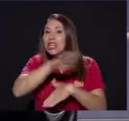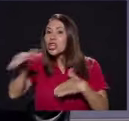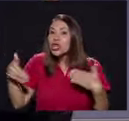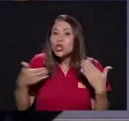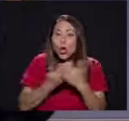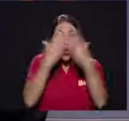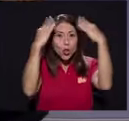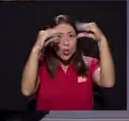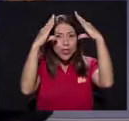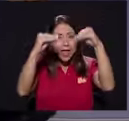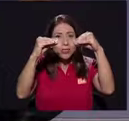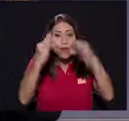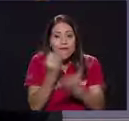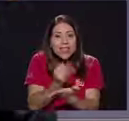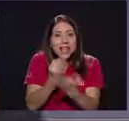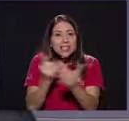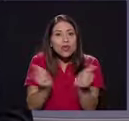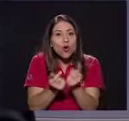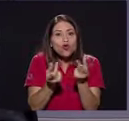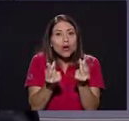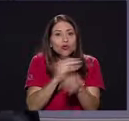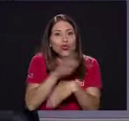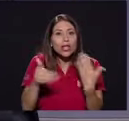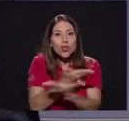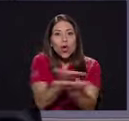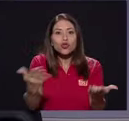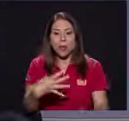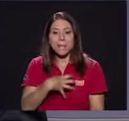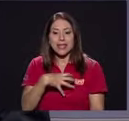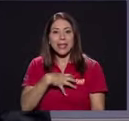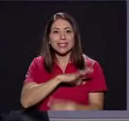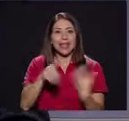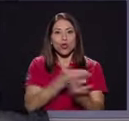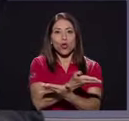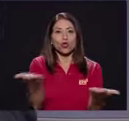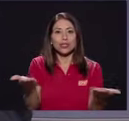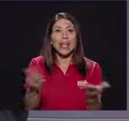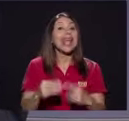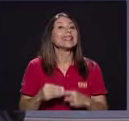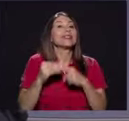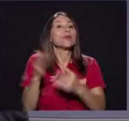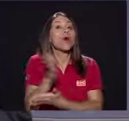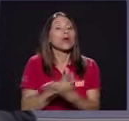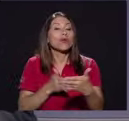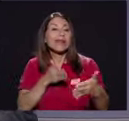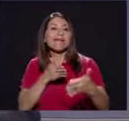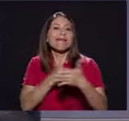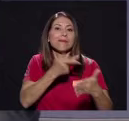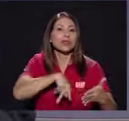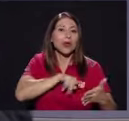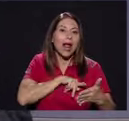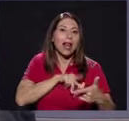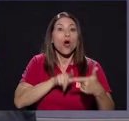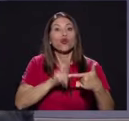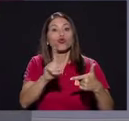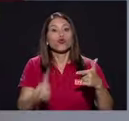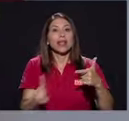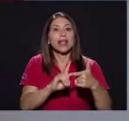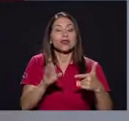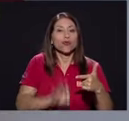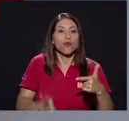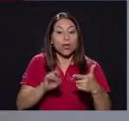datos financiados con recursos de todos pertenecen a todos, salvo aquellos que atenten contra su dignidad personal, contra los derechos